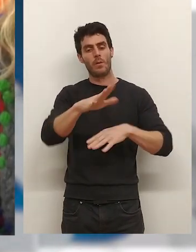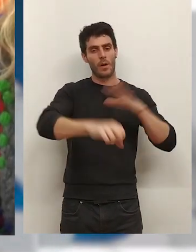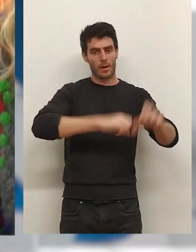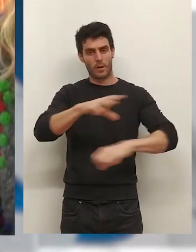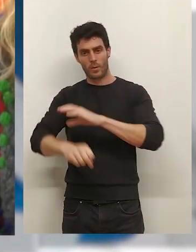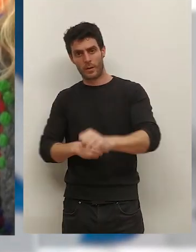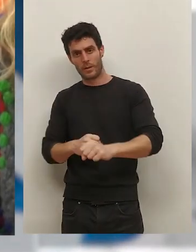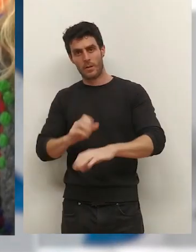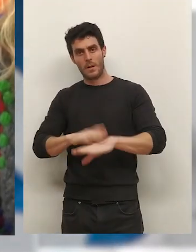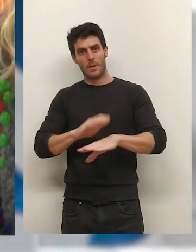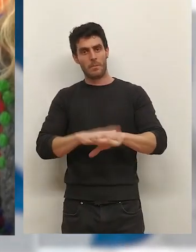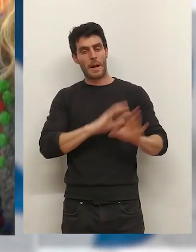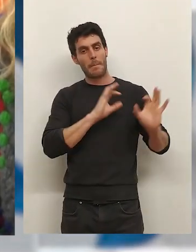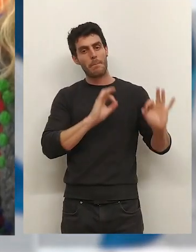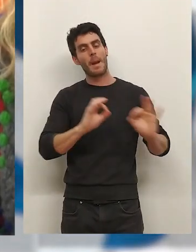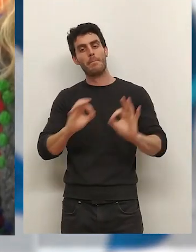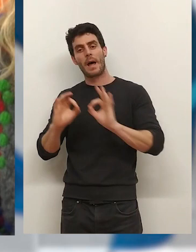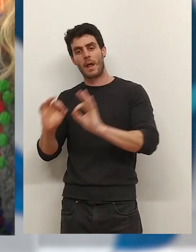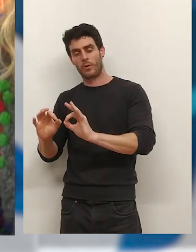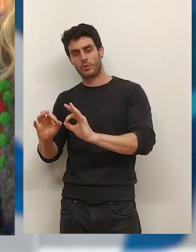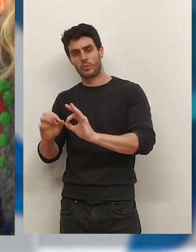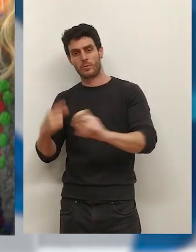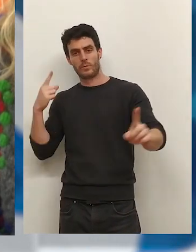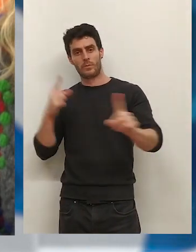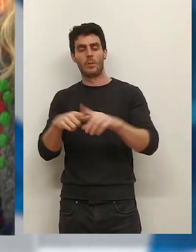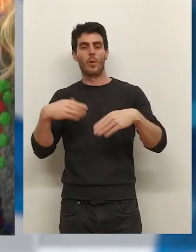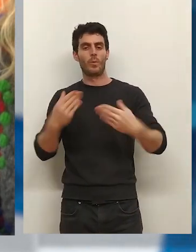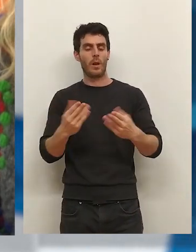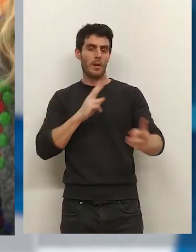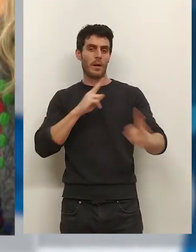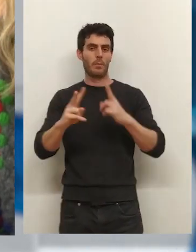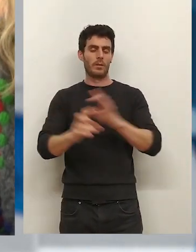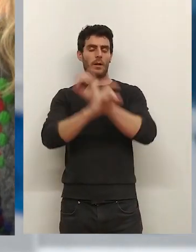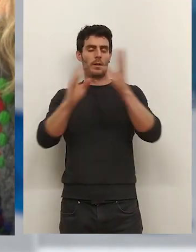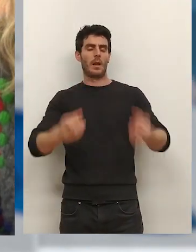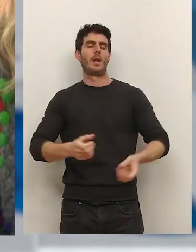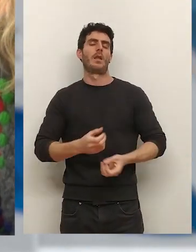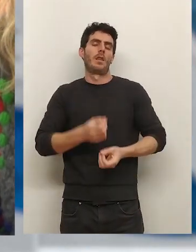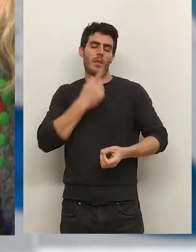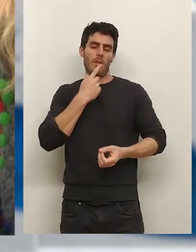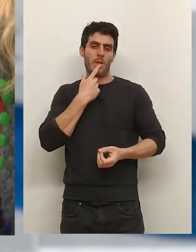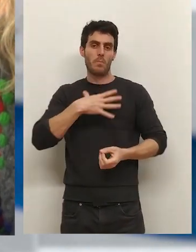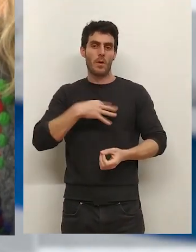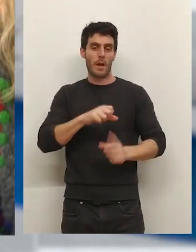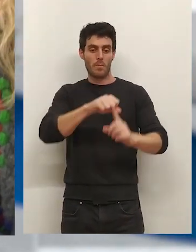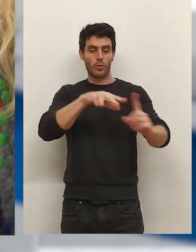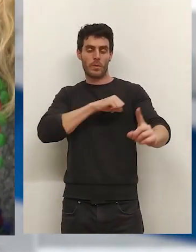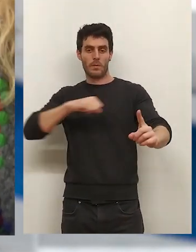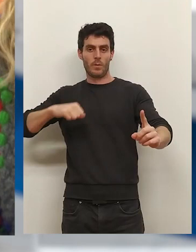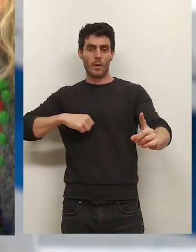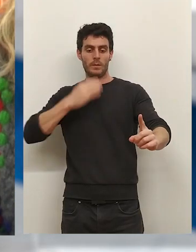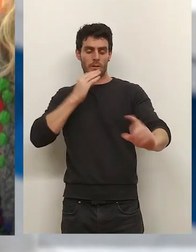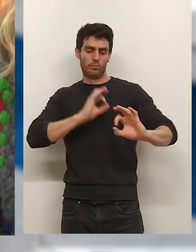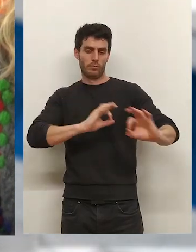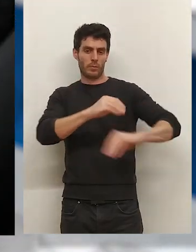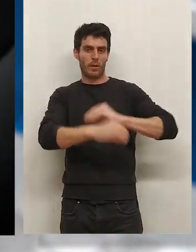residuos, para estar preparados para poder dar respuesta clara, tanto desde un punto de vista individual,